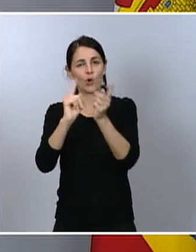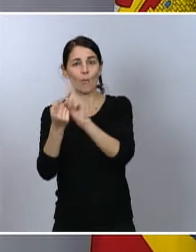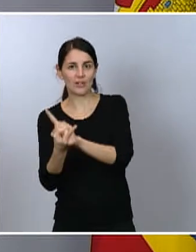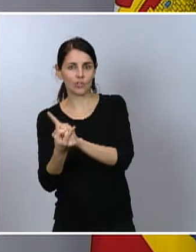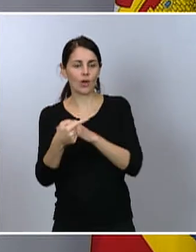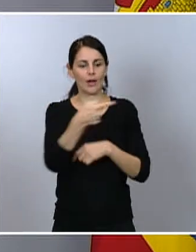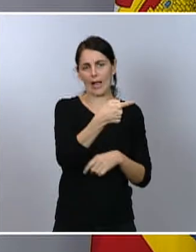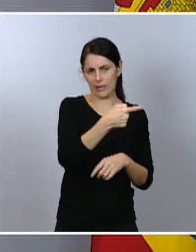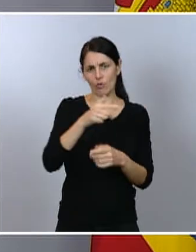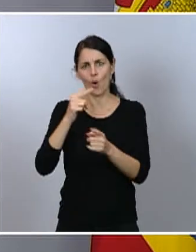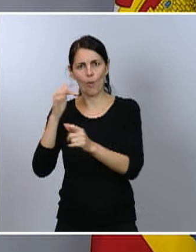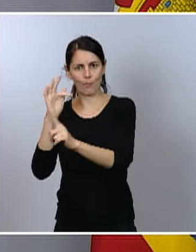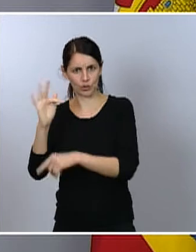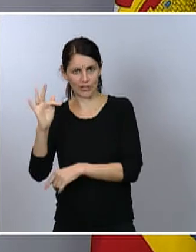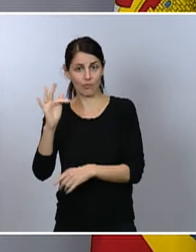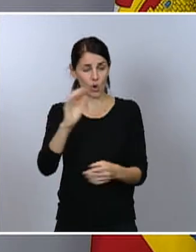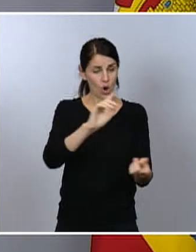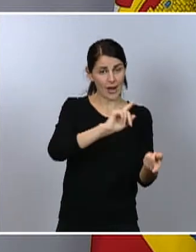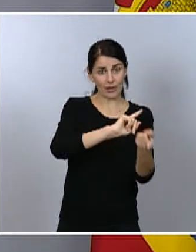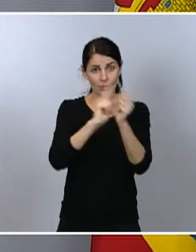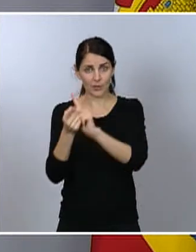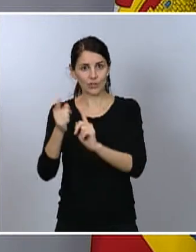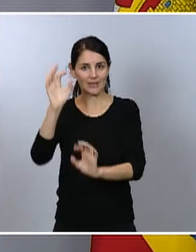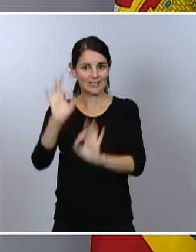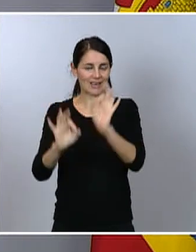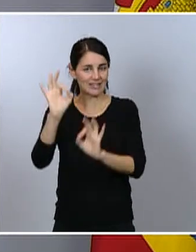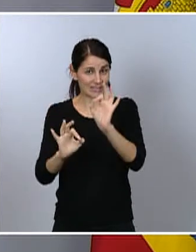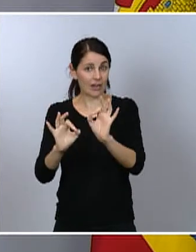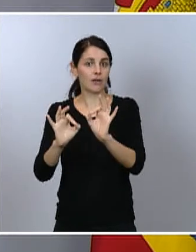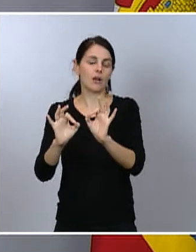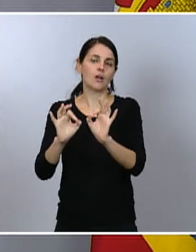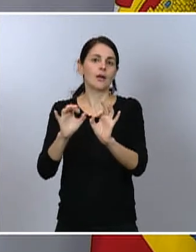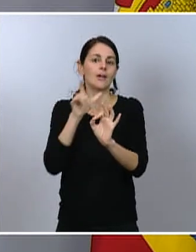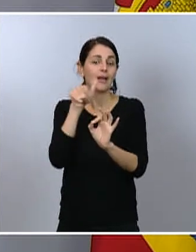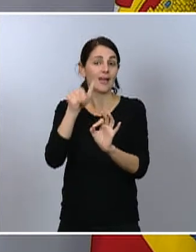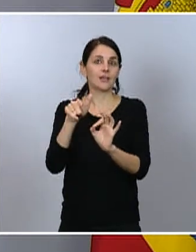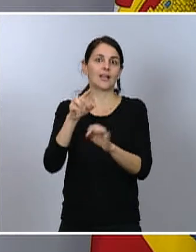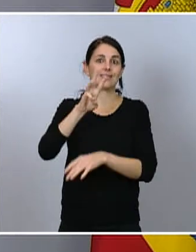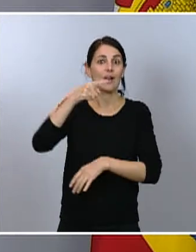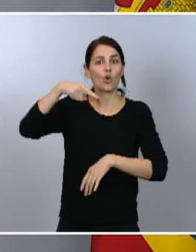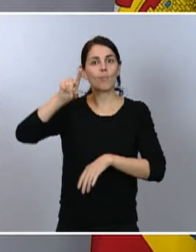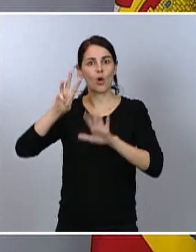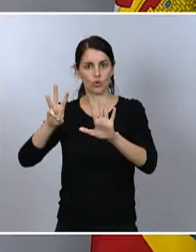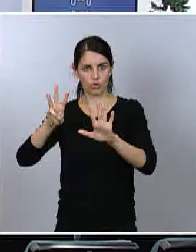positivos, la mejor estimación que tenemos con los datos del test rápido, repito, es el 3,8.